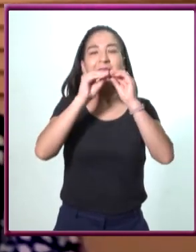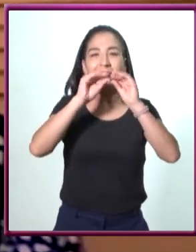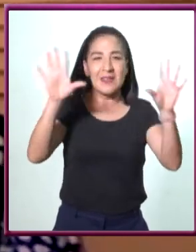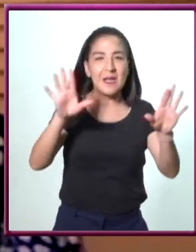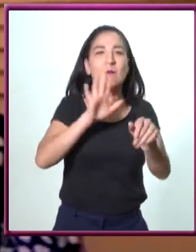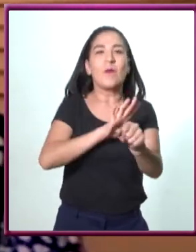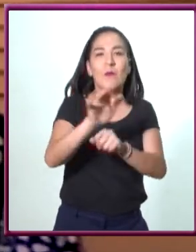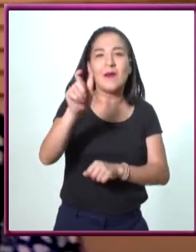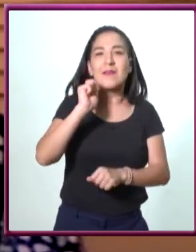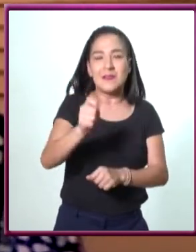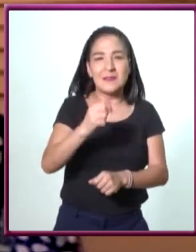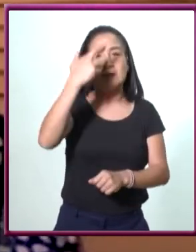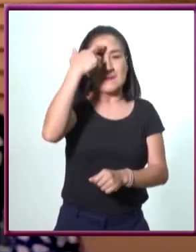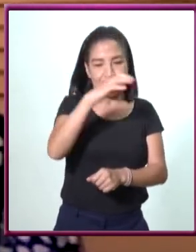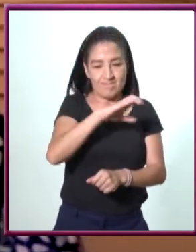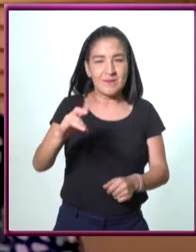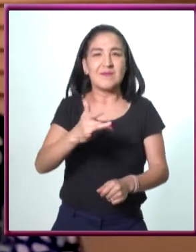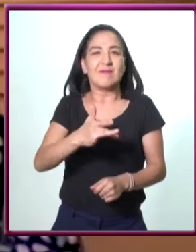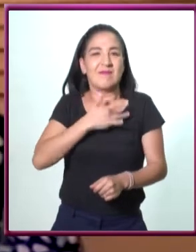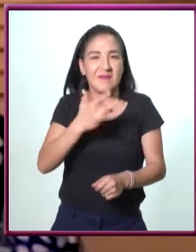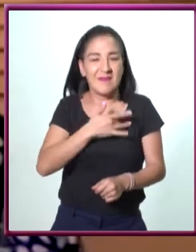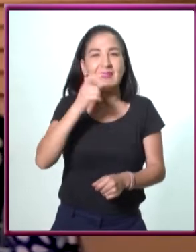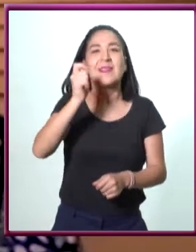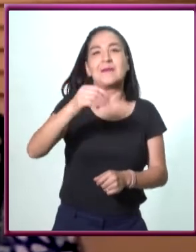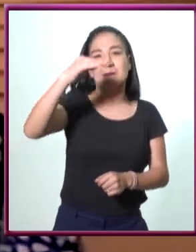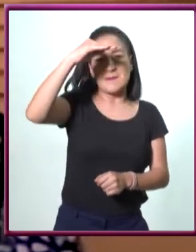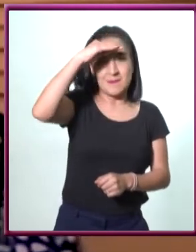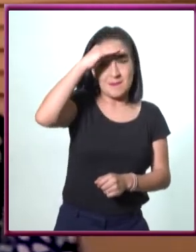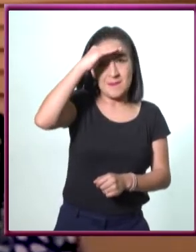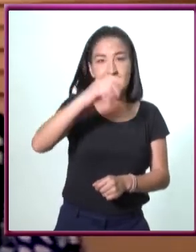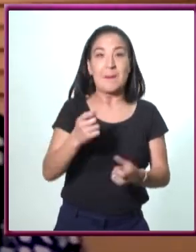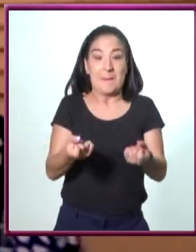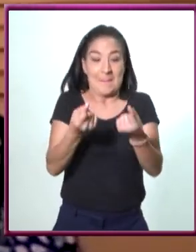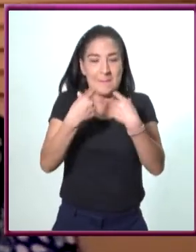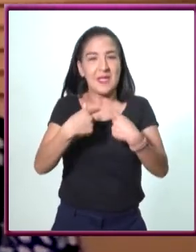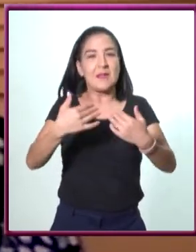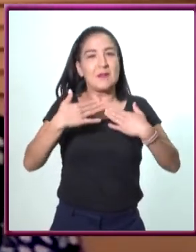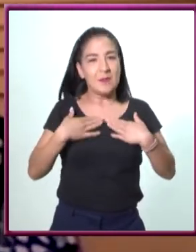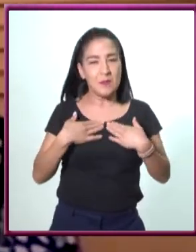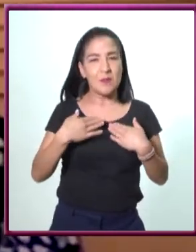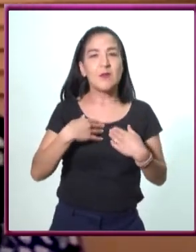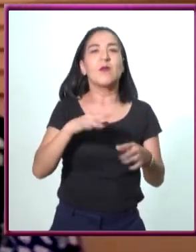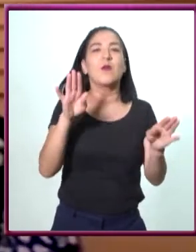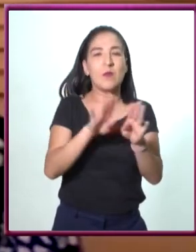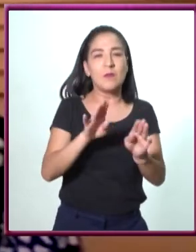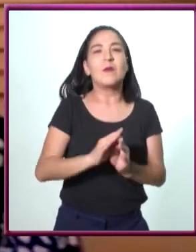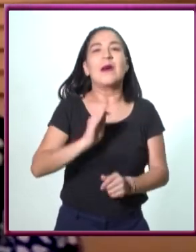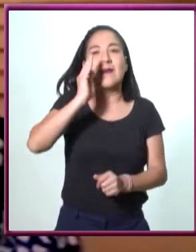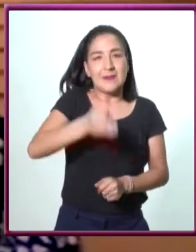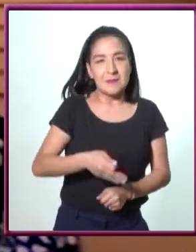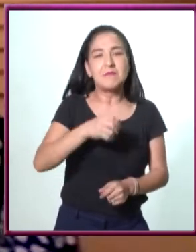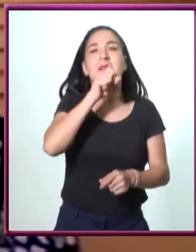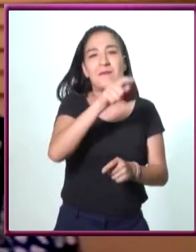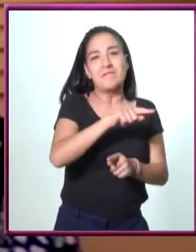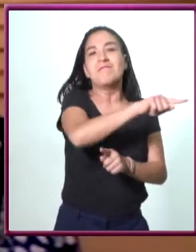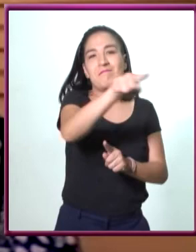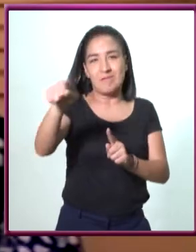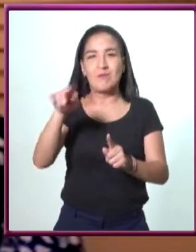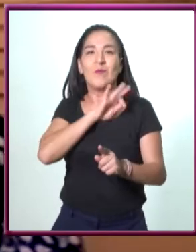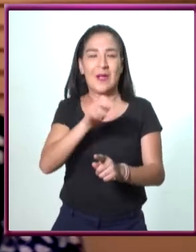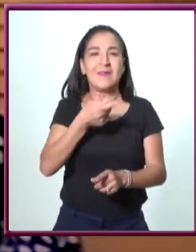para reconocer lo que sentimos y lo que pensamos ante nosotros mismos nos va a permitir hacerlo con los